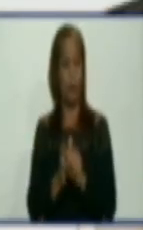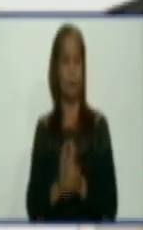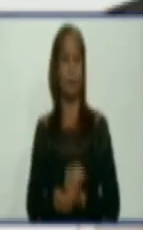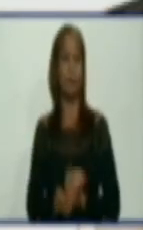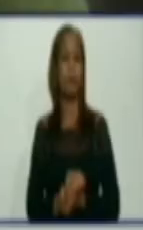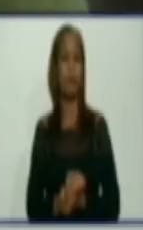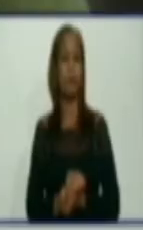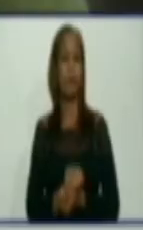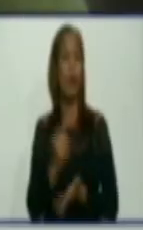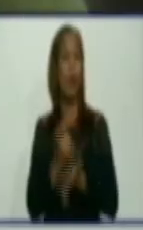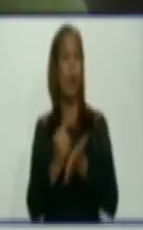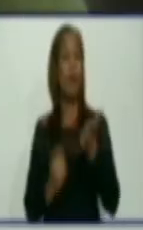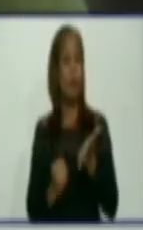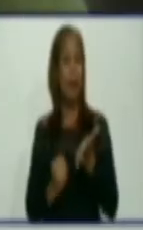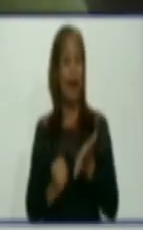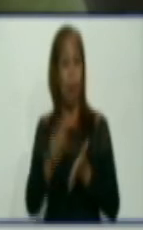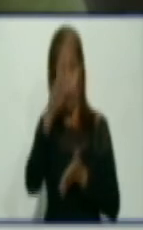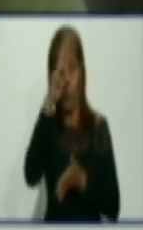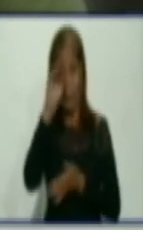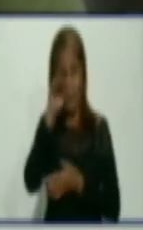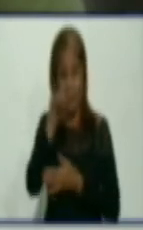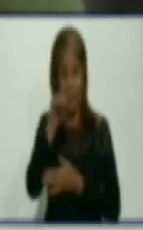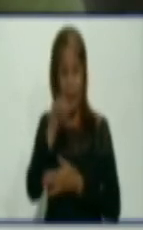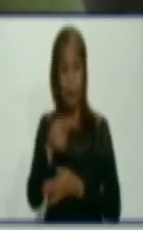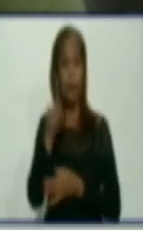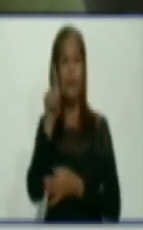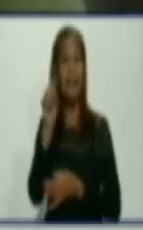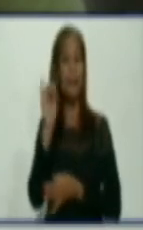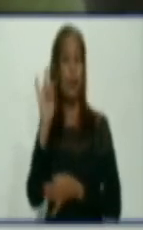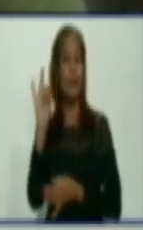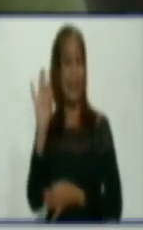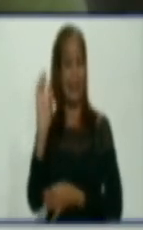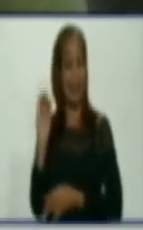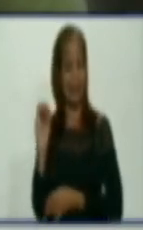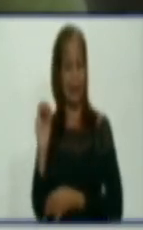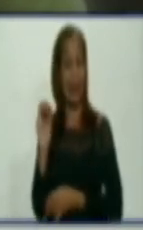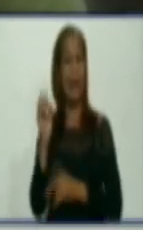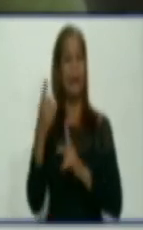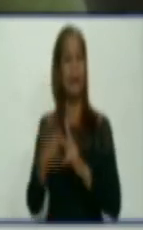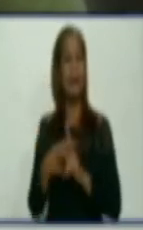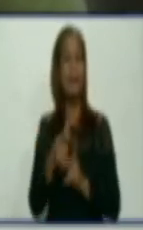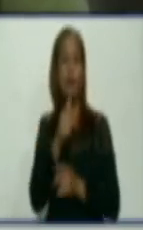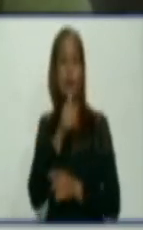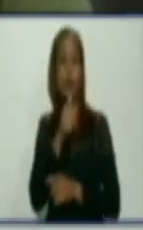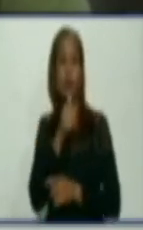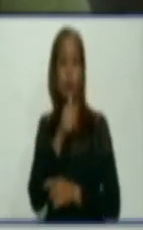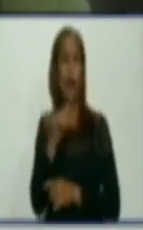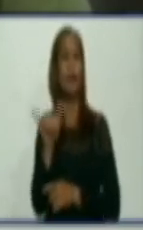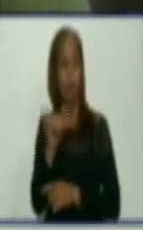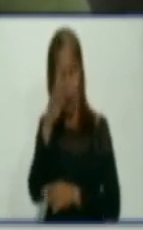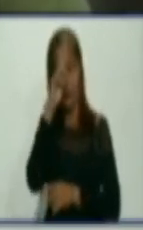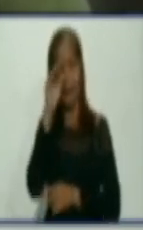confirmados ingresados en nuestro centro tenemos 170 y casos sospechosos también